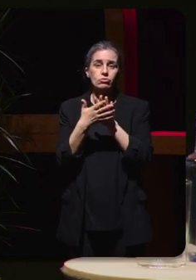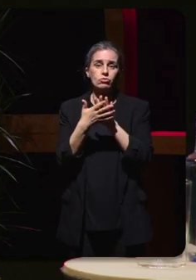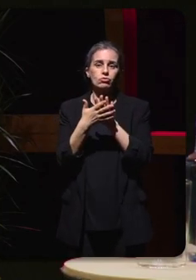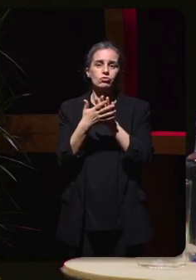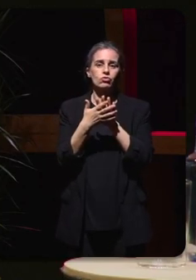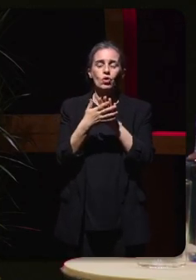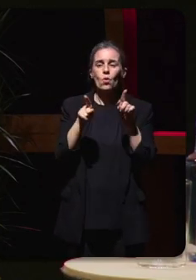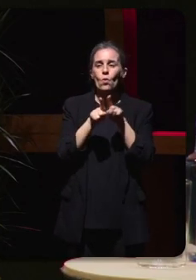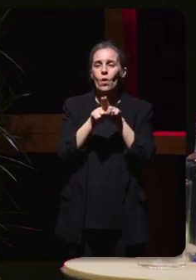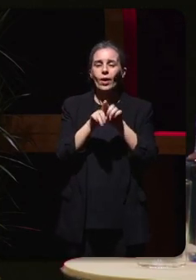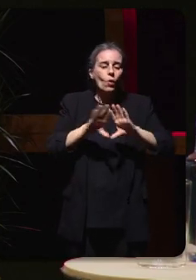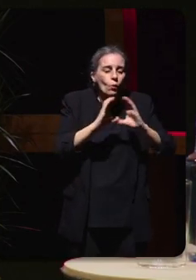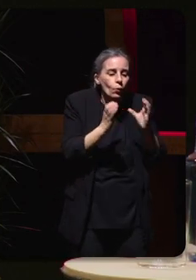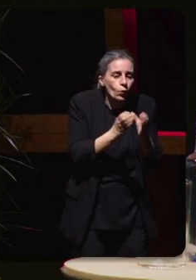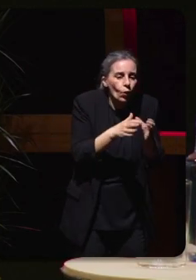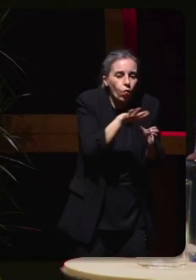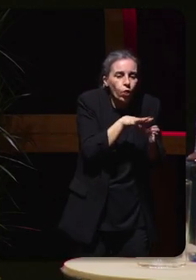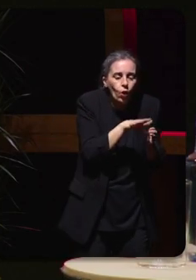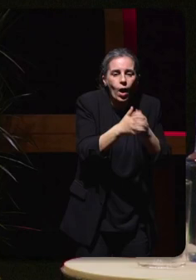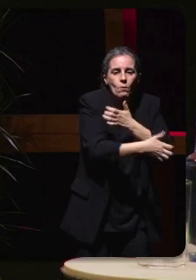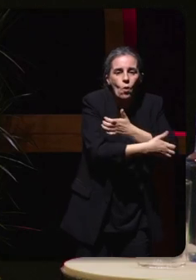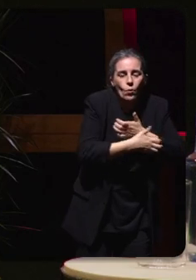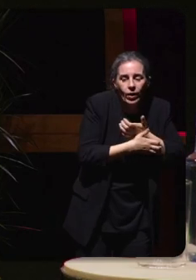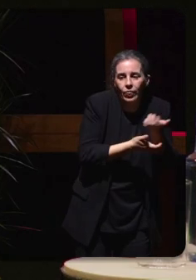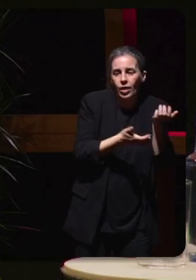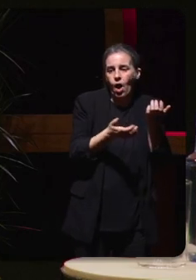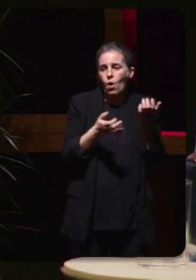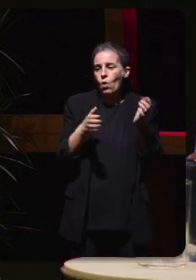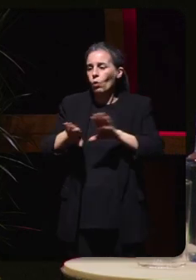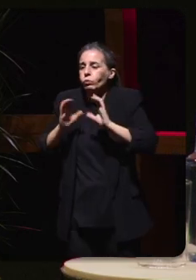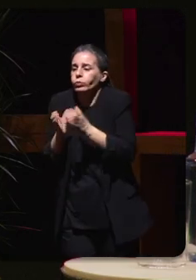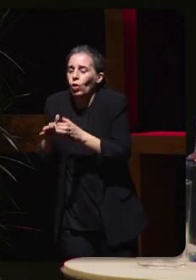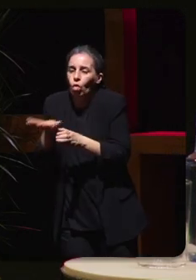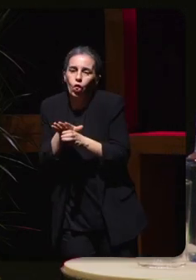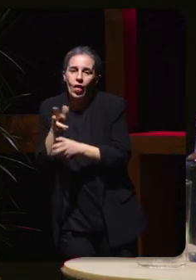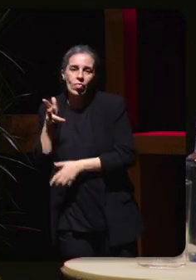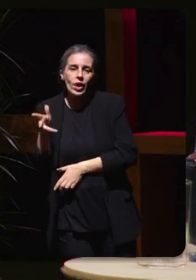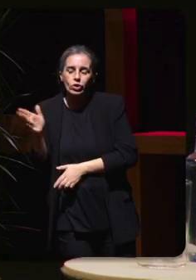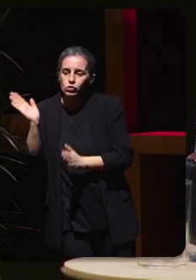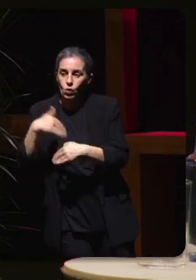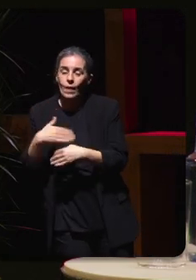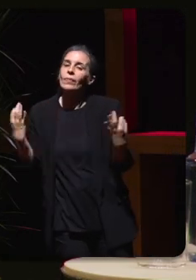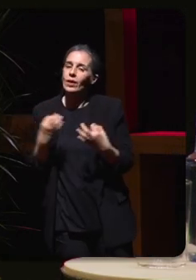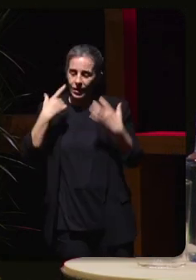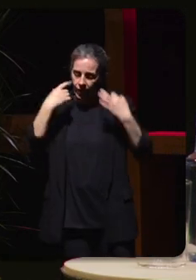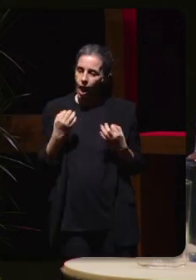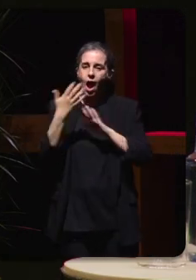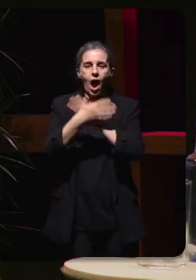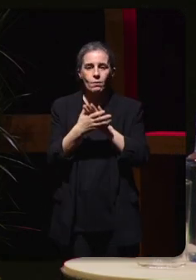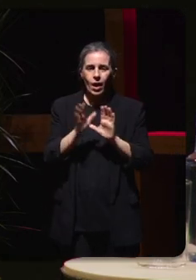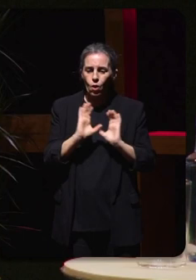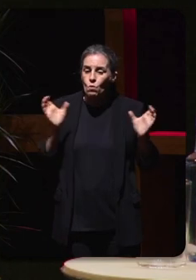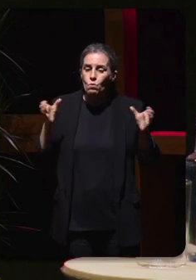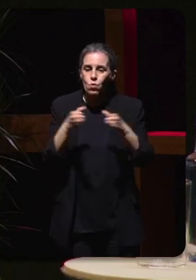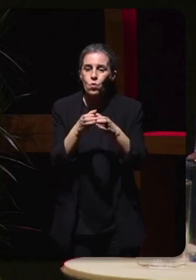las burbujas de pobreza, ¿no?, y las burbujas de sin derechos, pues realmente de lo que deberíamos hablar es de las burbujas